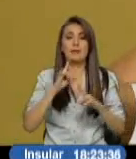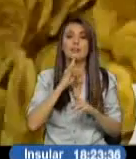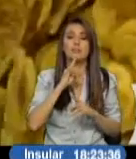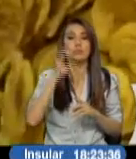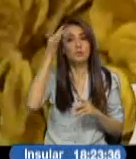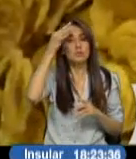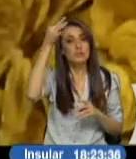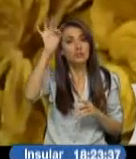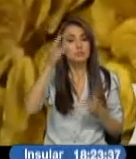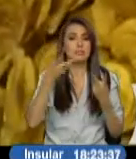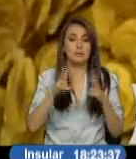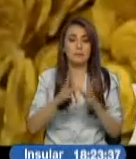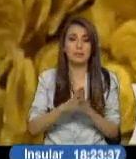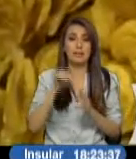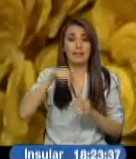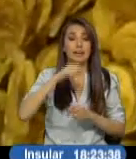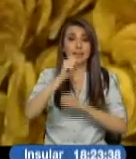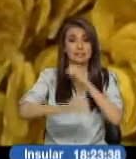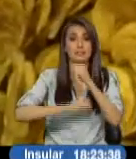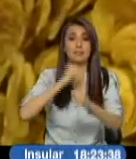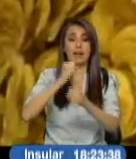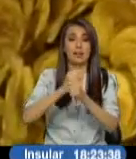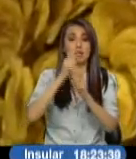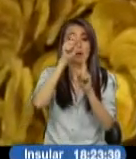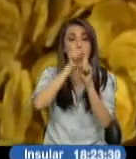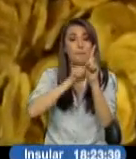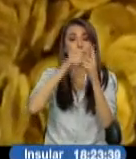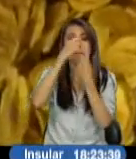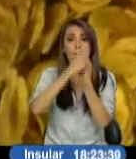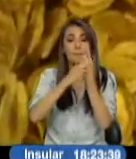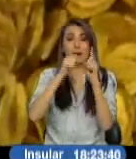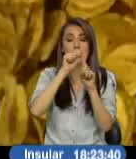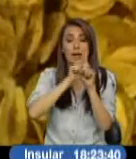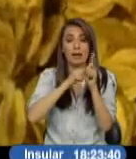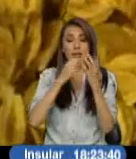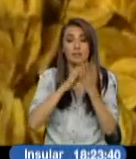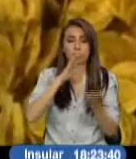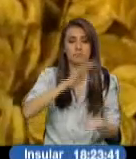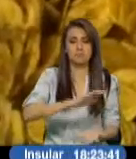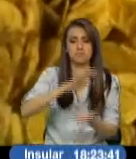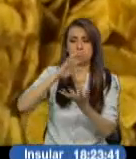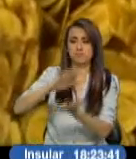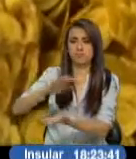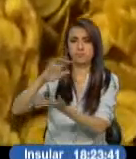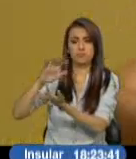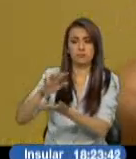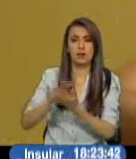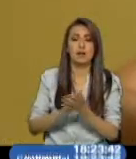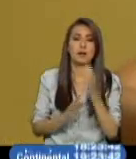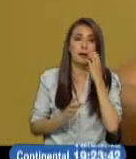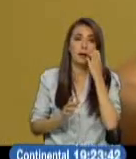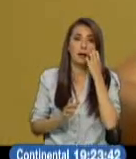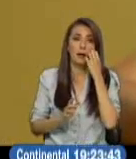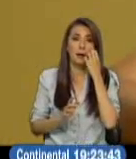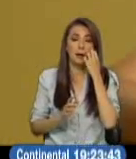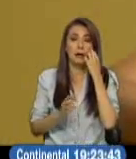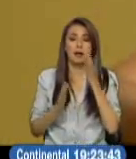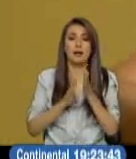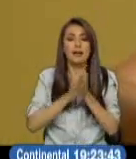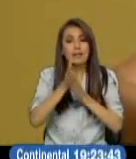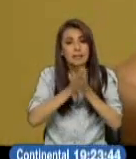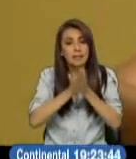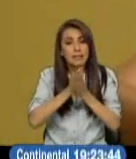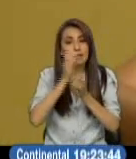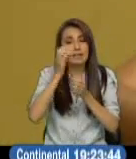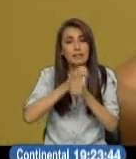Francia. Para este año ofrecer en tema de plátano 403 toneladas de plátano orgánico. De café